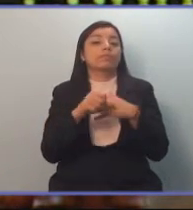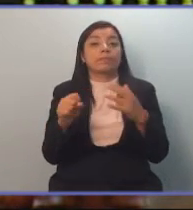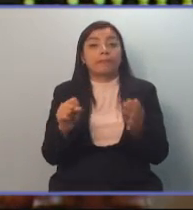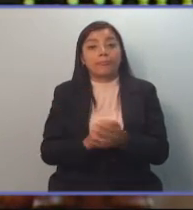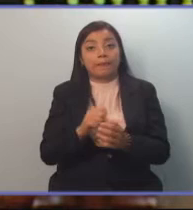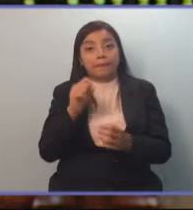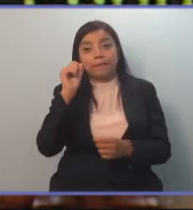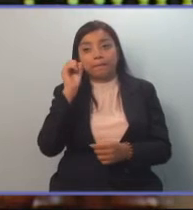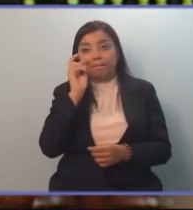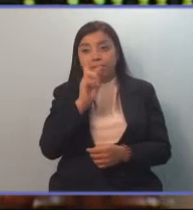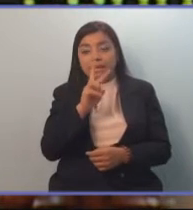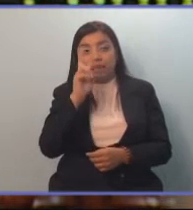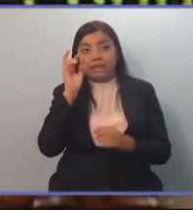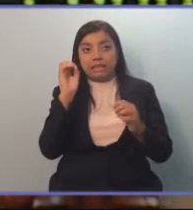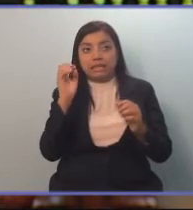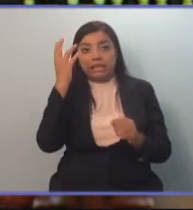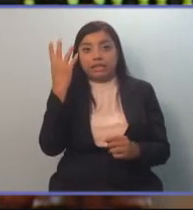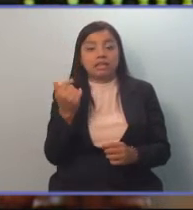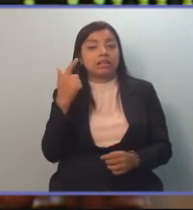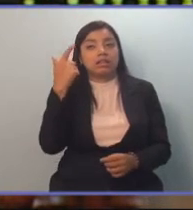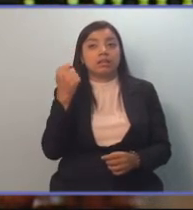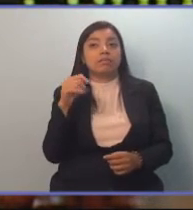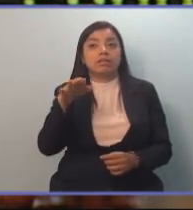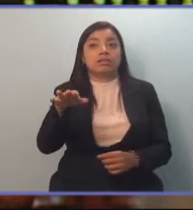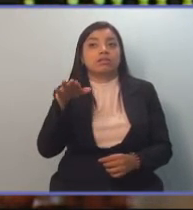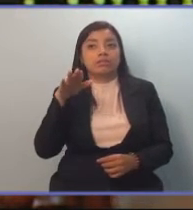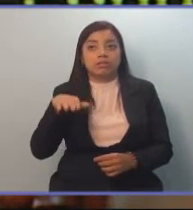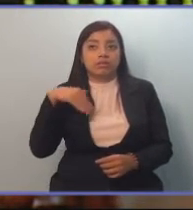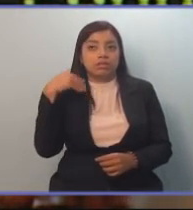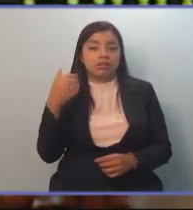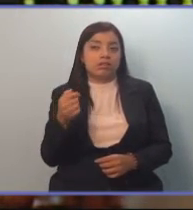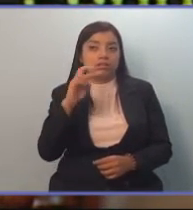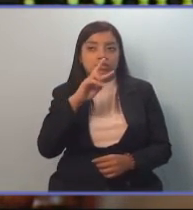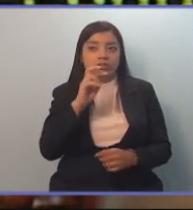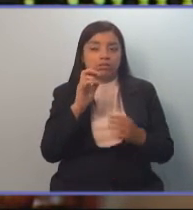a los 20 días del mes de marzo del año